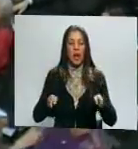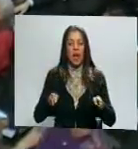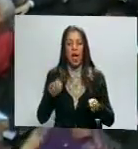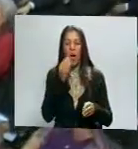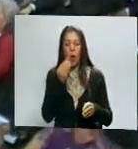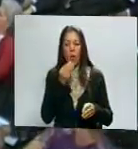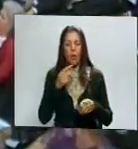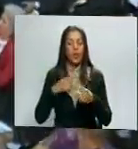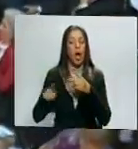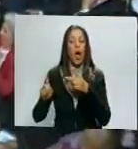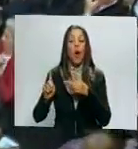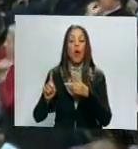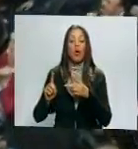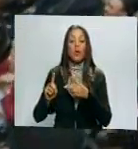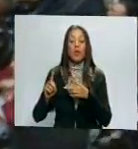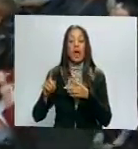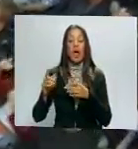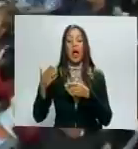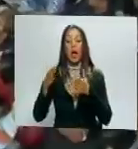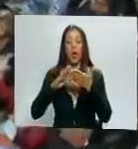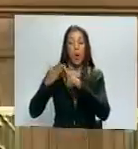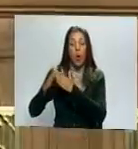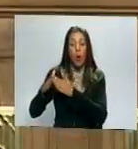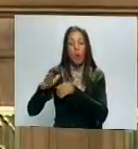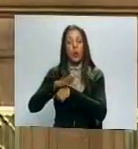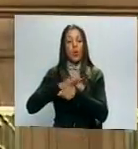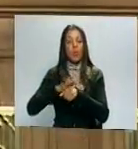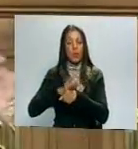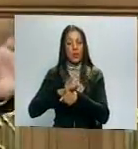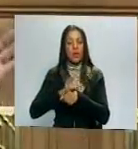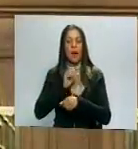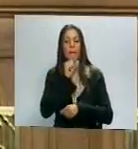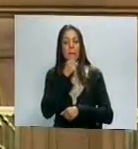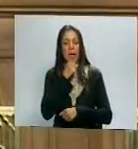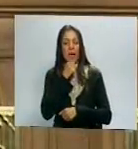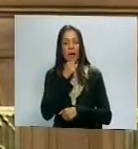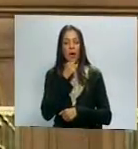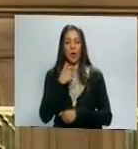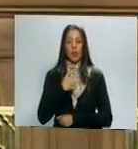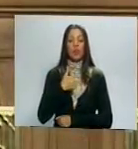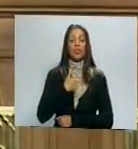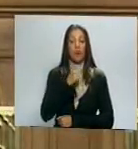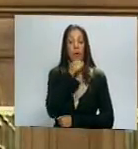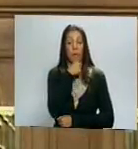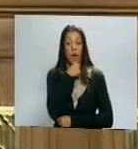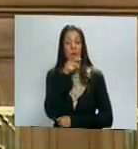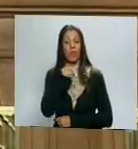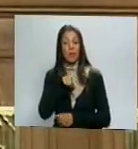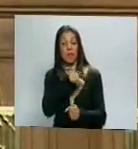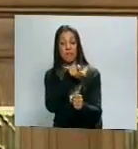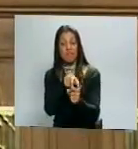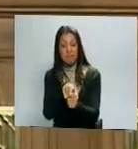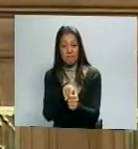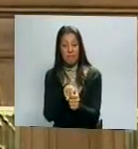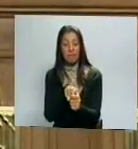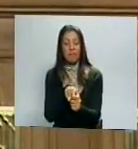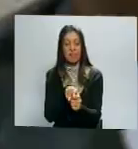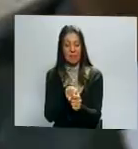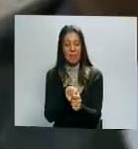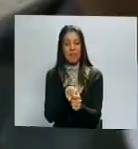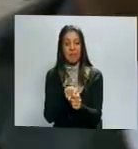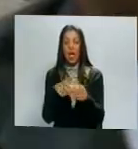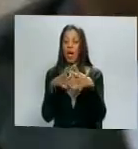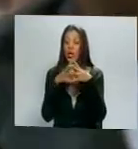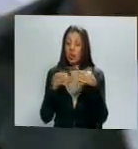las personas, yo sé, los adultos mayores, que yo soy adulto mayor también, yo me tengo que incluir ahí, que